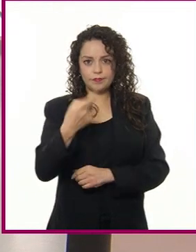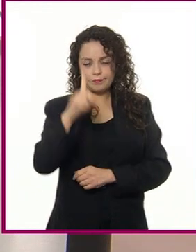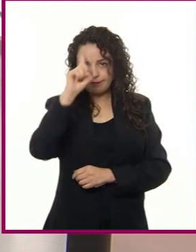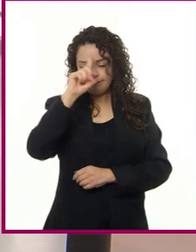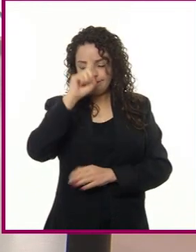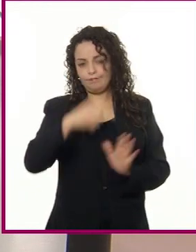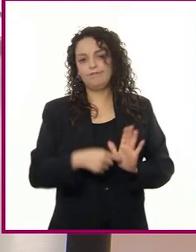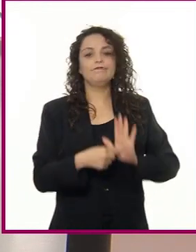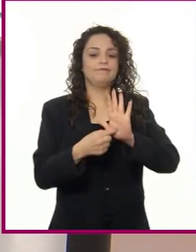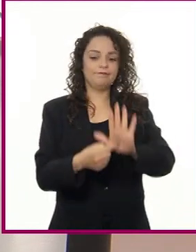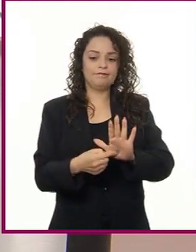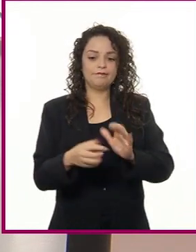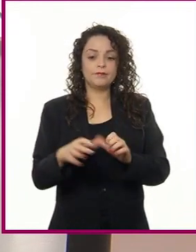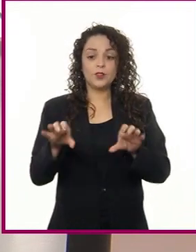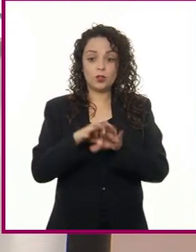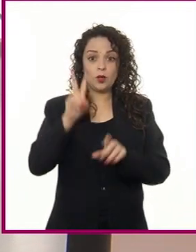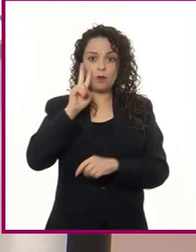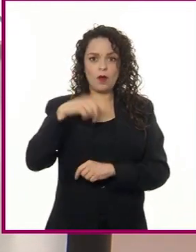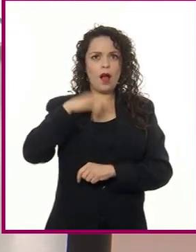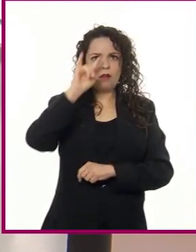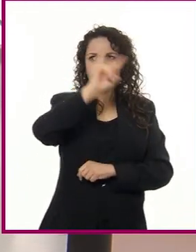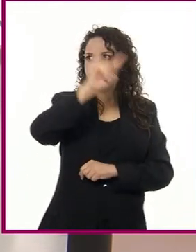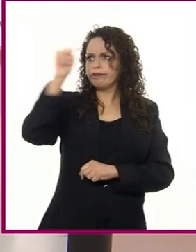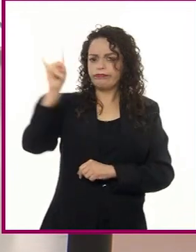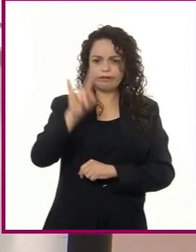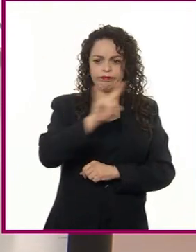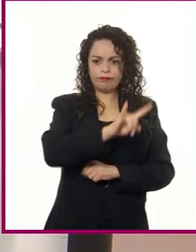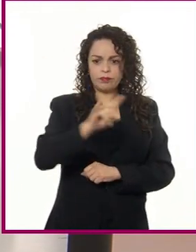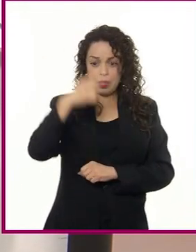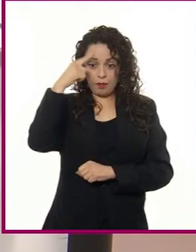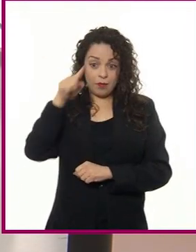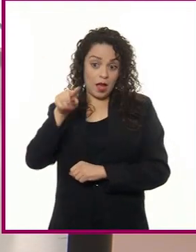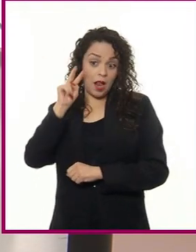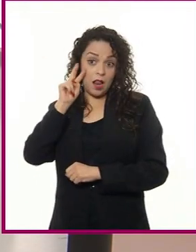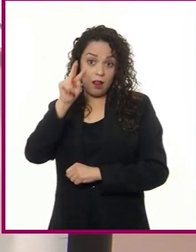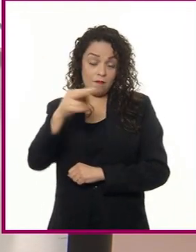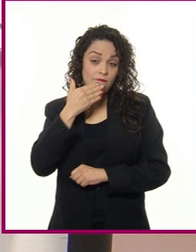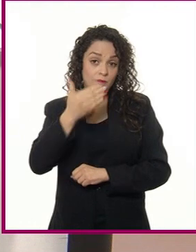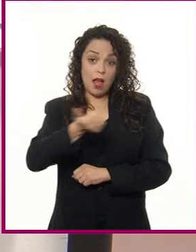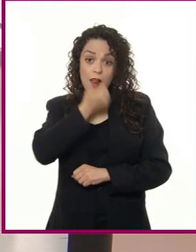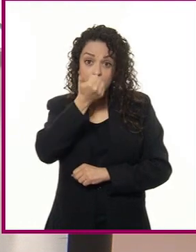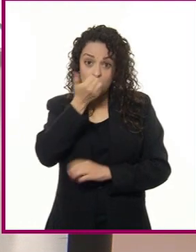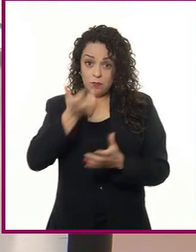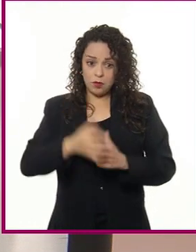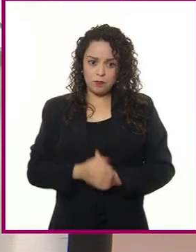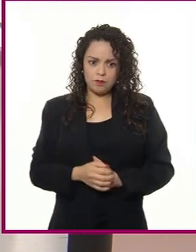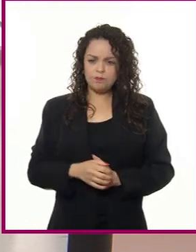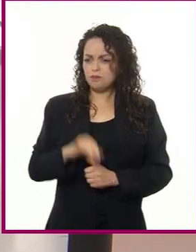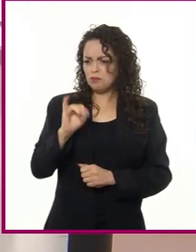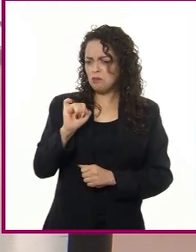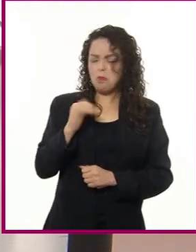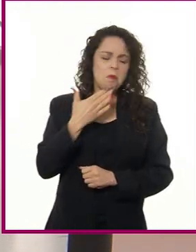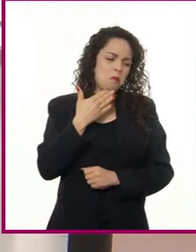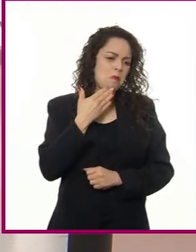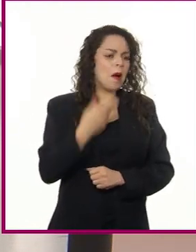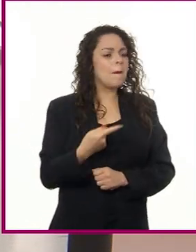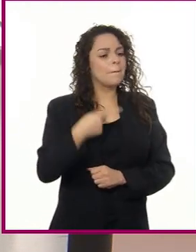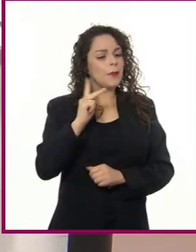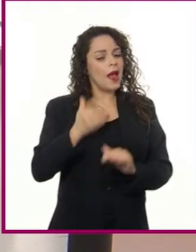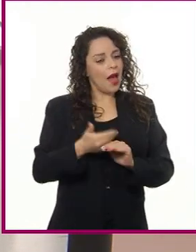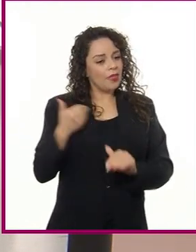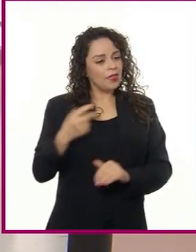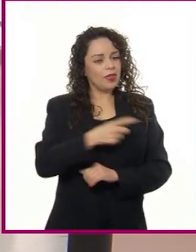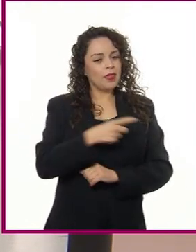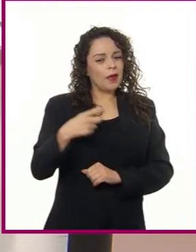¿Te parece si los voy pegando en el pizarrón para que lo vean muy bien nuestros alumnos? Claro, pero creo que antes